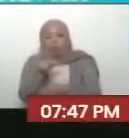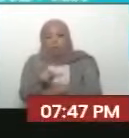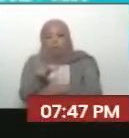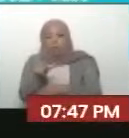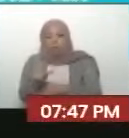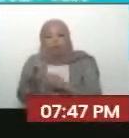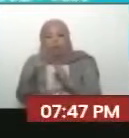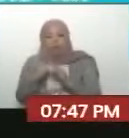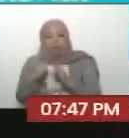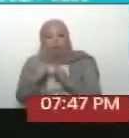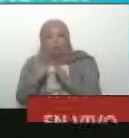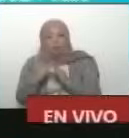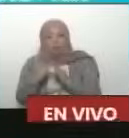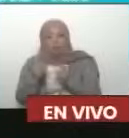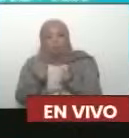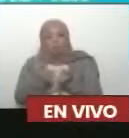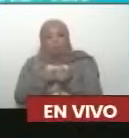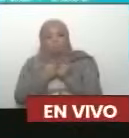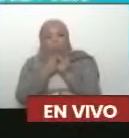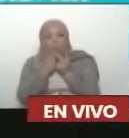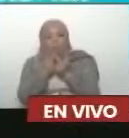voluntaria, nacional,